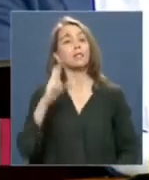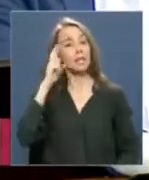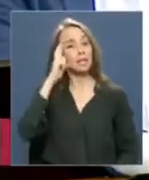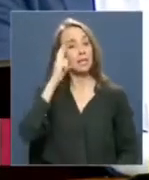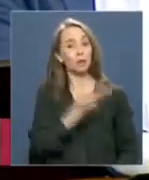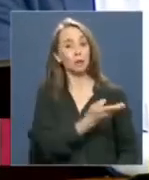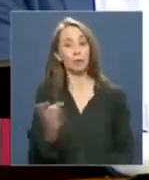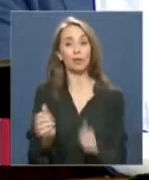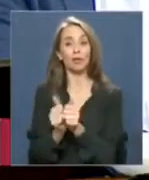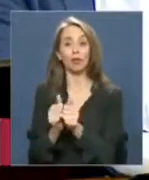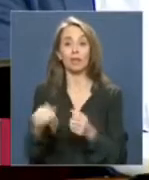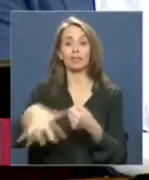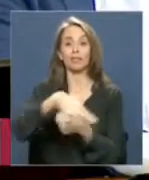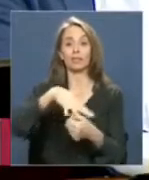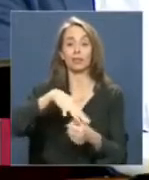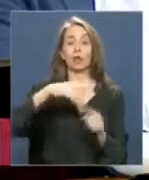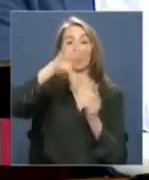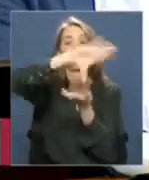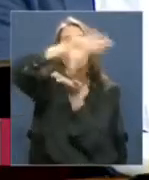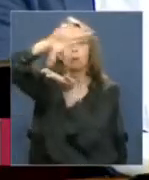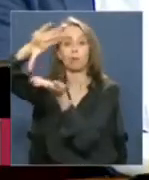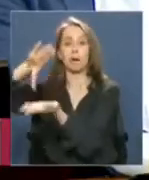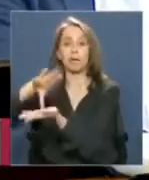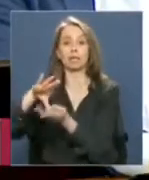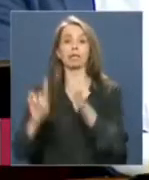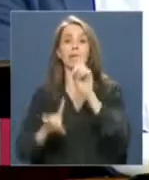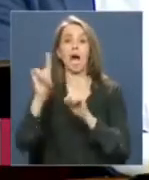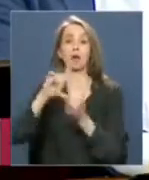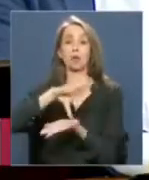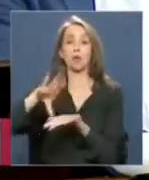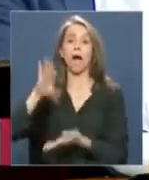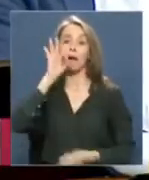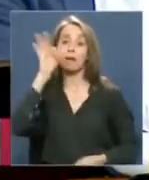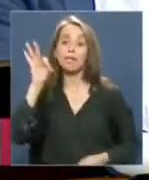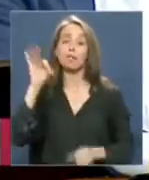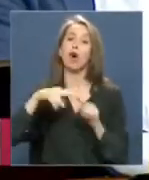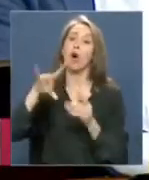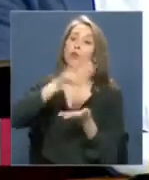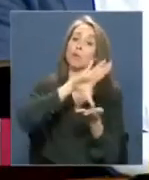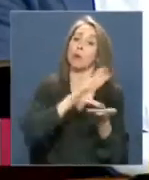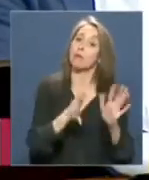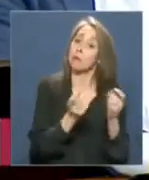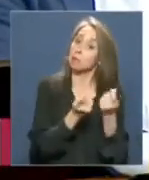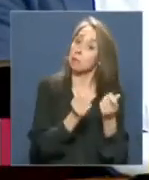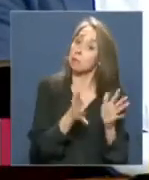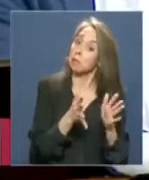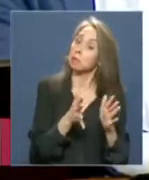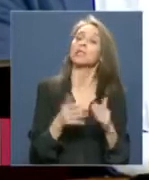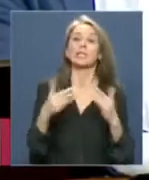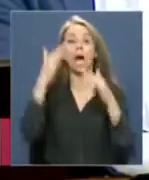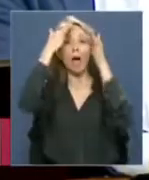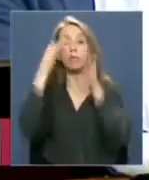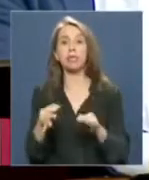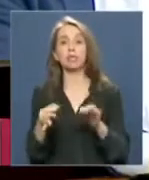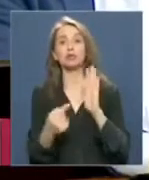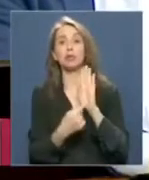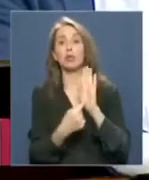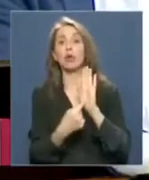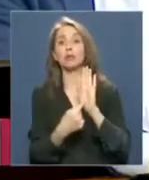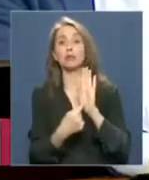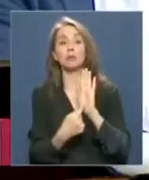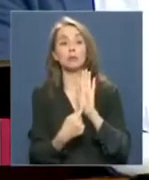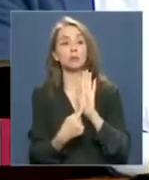colegas, que países, algunos ricos y otros no tanto, ya han tomado decisiones de esta naturaleza. No